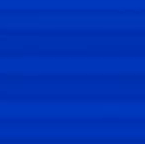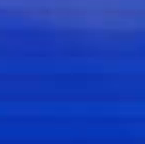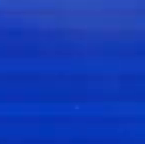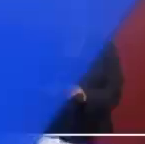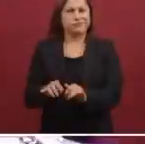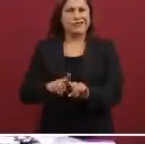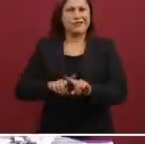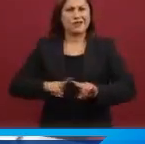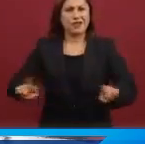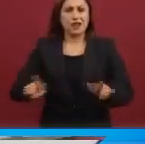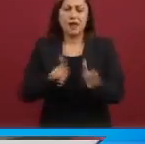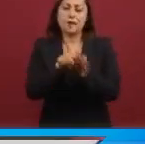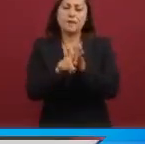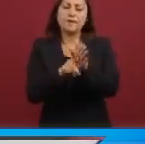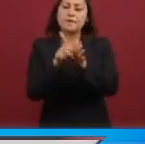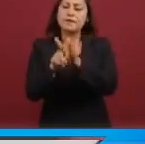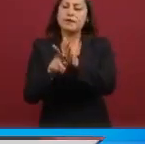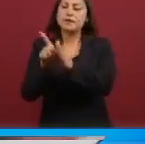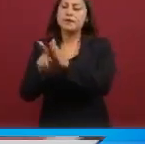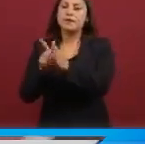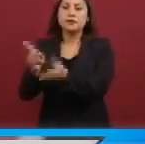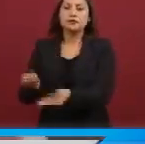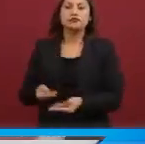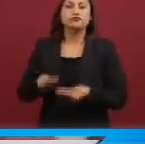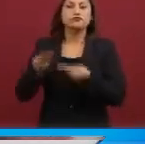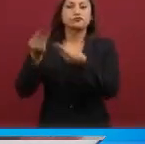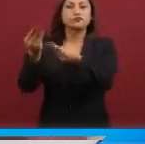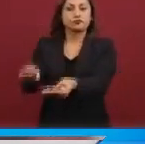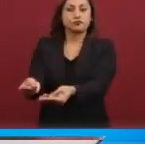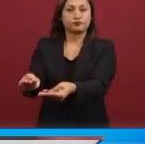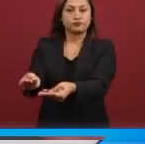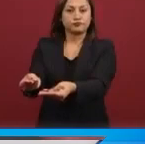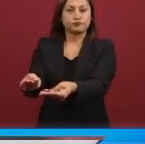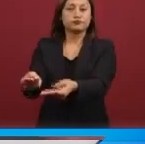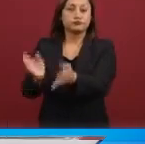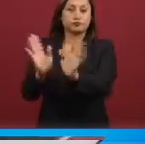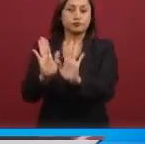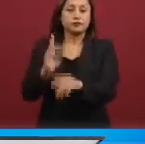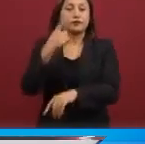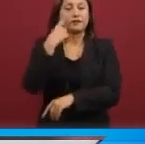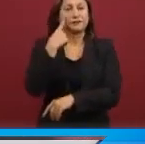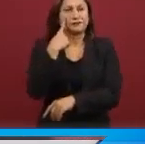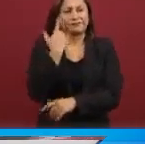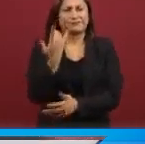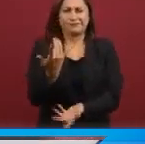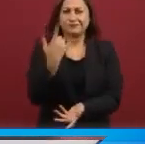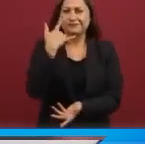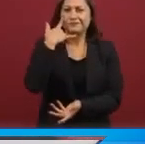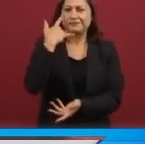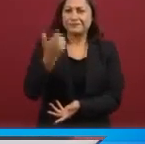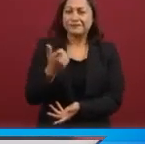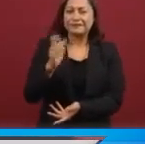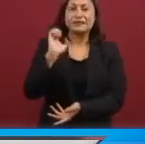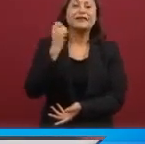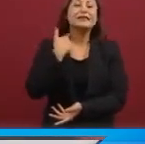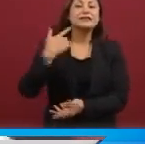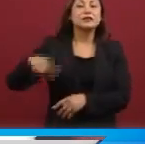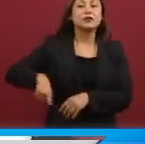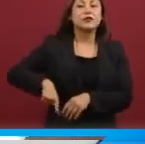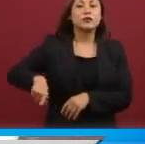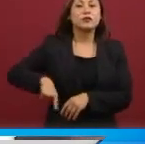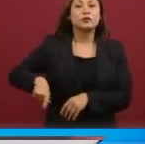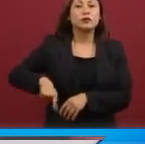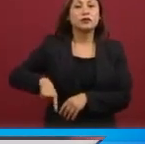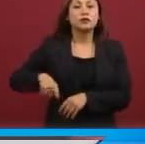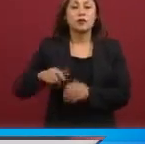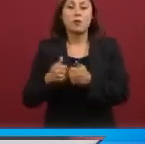delincuentes. Queja de Ricardo Rocha. Qué curioso, ¿no? Fíjese usted que los gobiernos anteriores, ni los